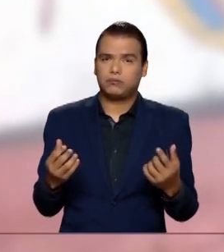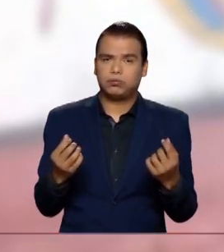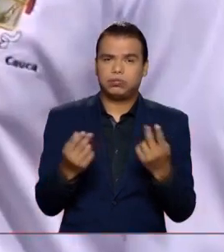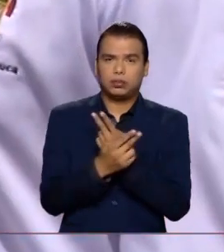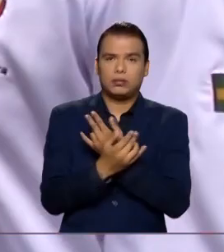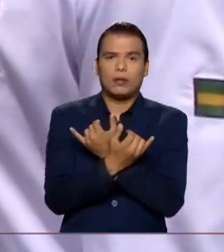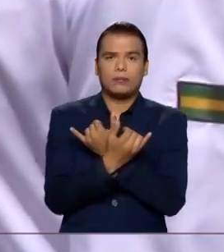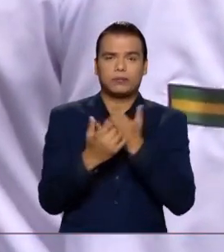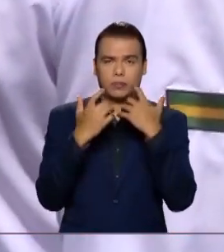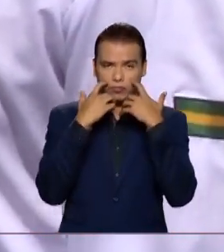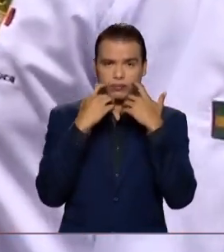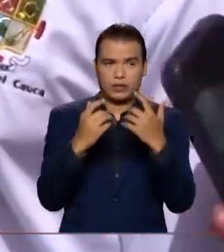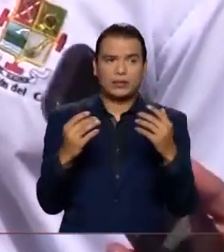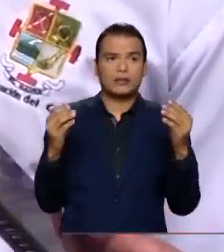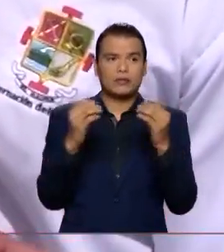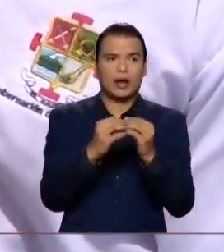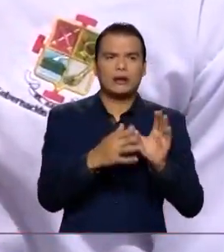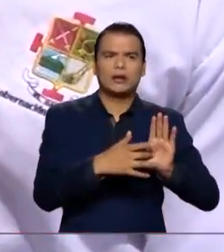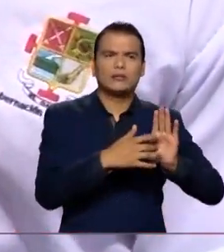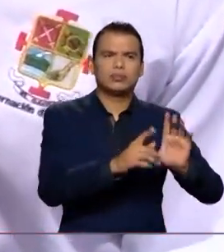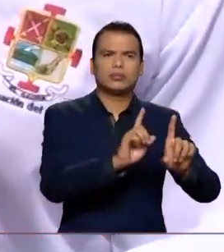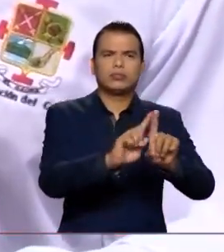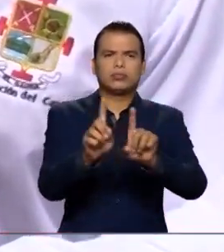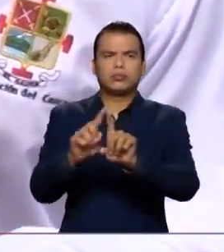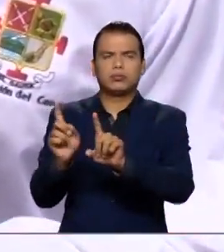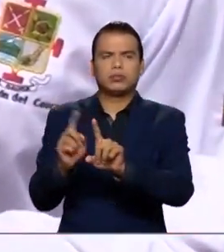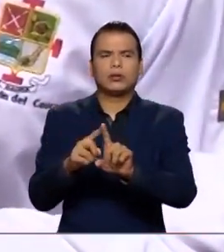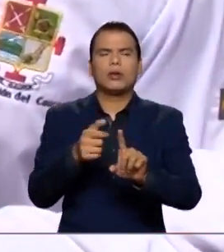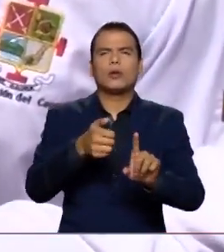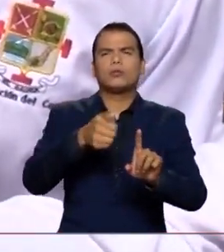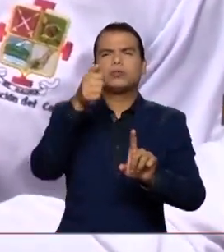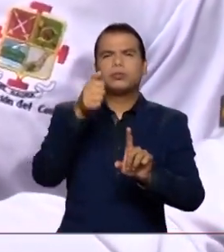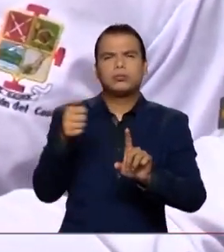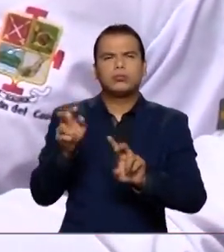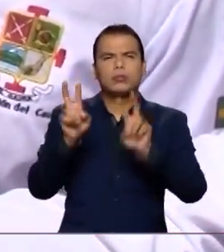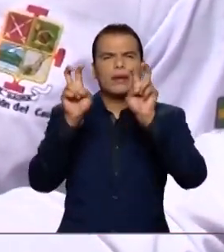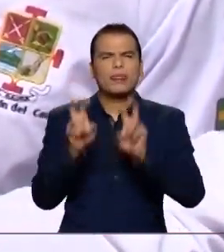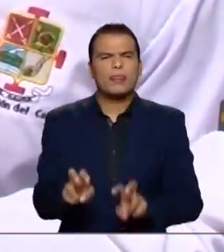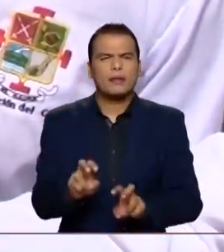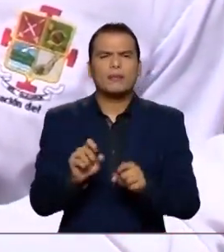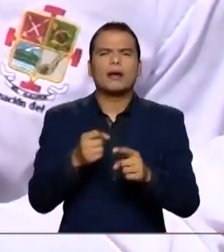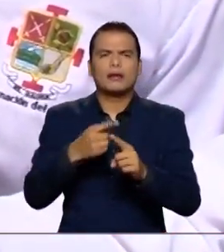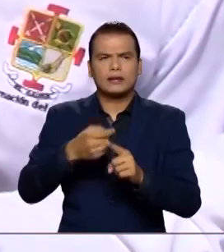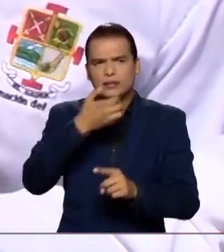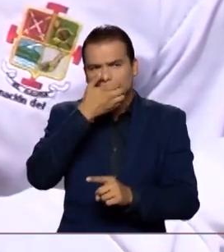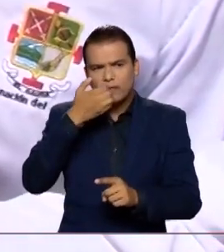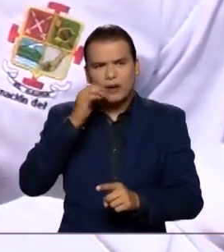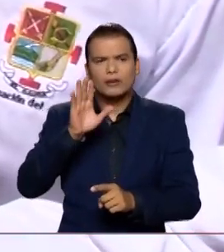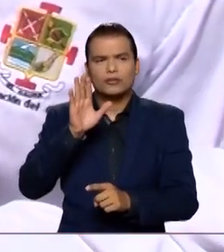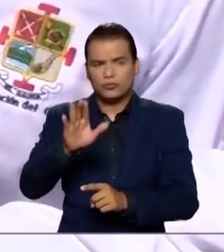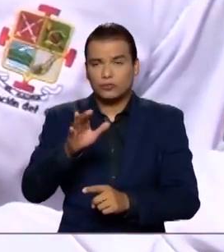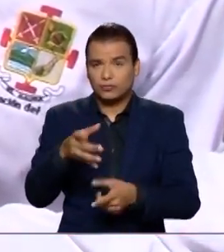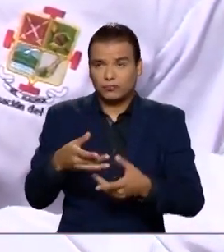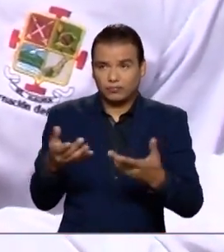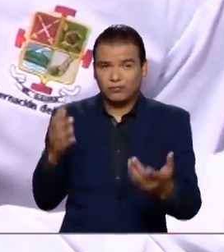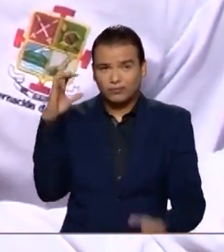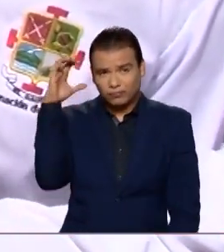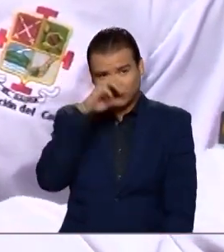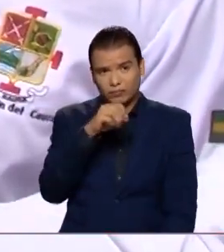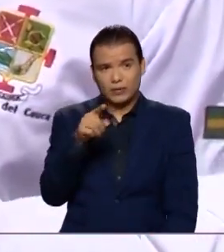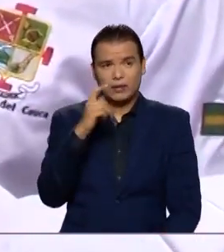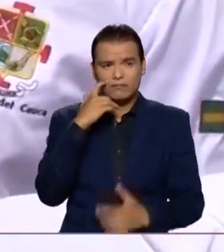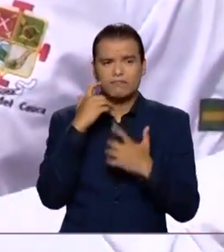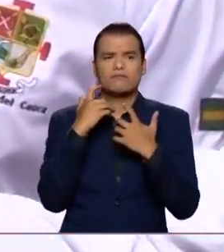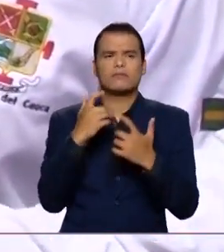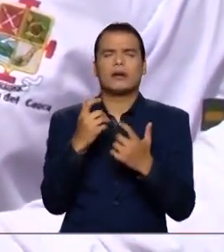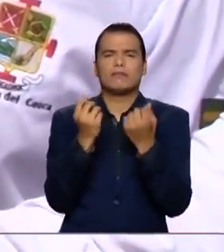de las FARC. Pues estamos enfrentando un recrudecimiento del conflicto, una oleada de violencia muy fuerte, no la podemos